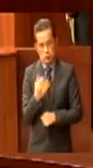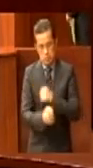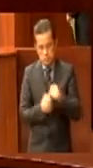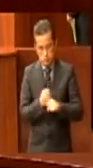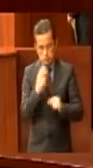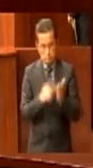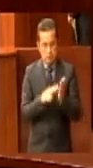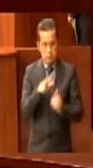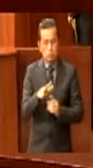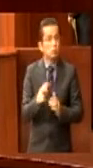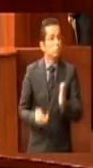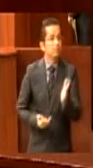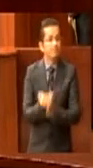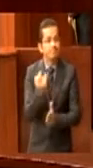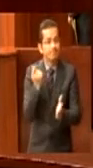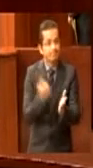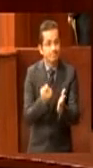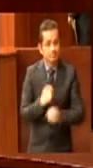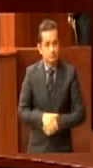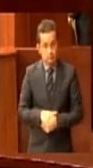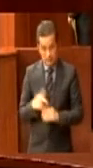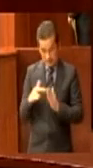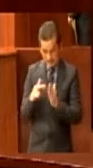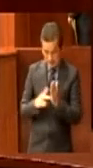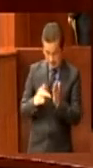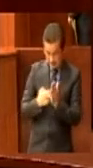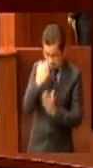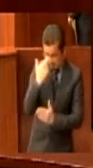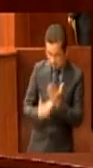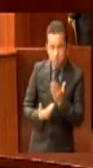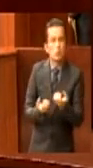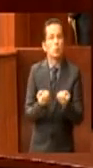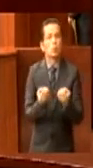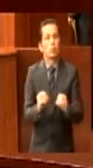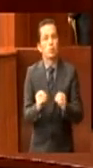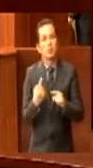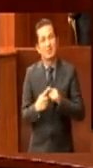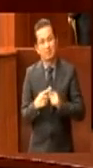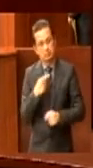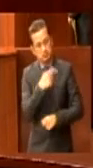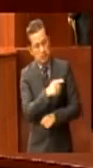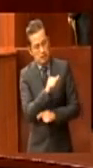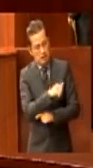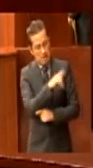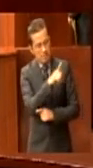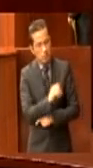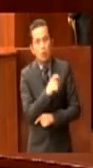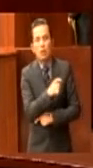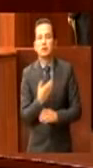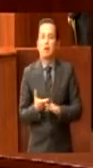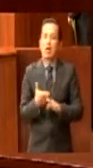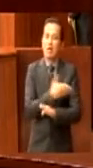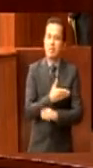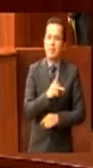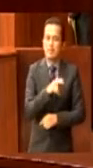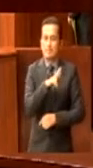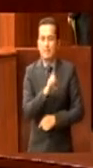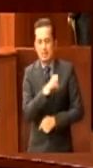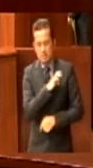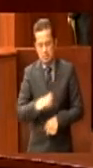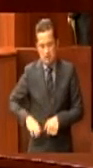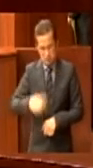resuelve único es inexistente la infracción atribuida andrés manuel lópez obrador entonces precandidato a la presidencia